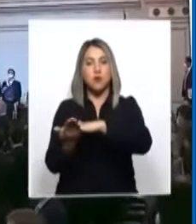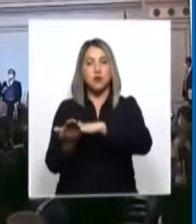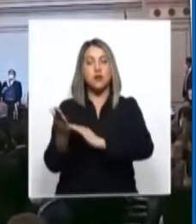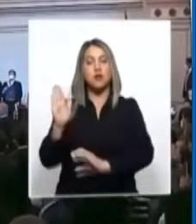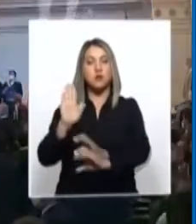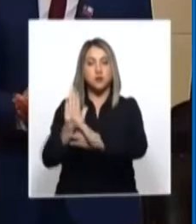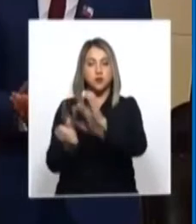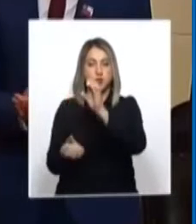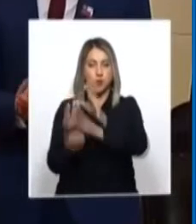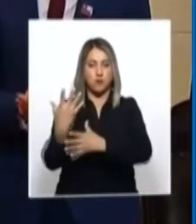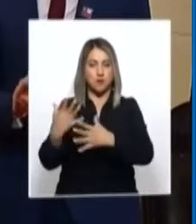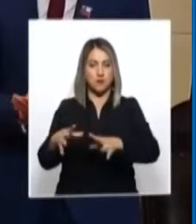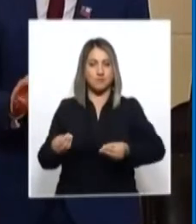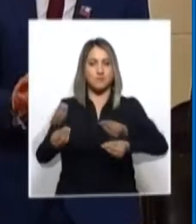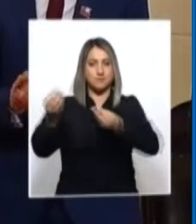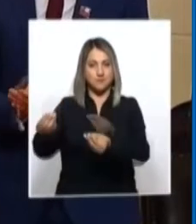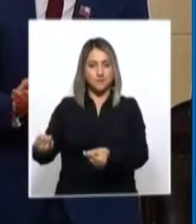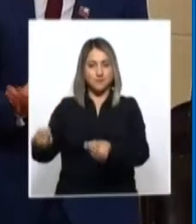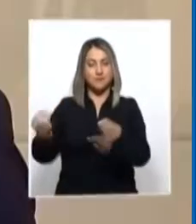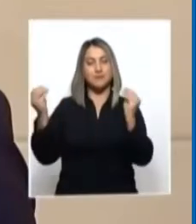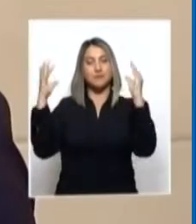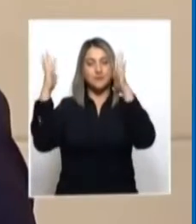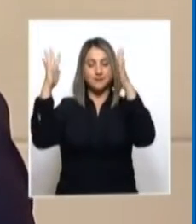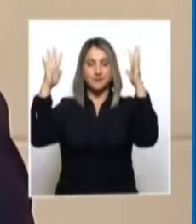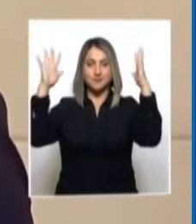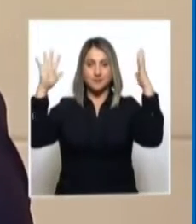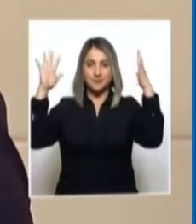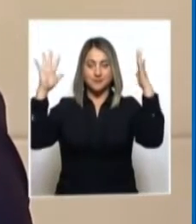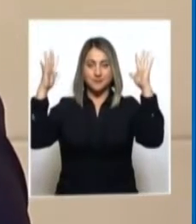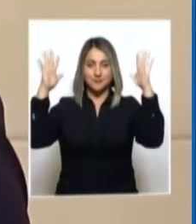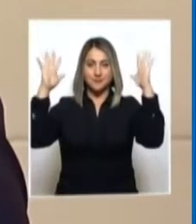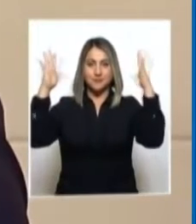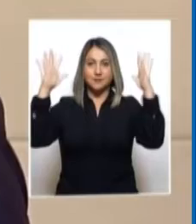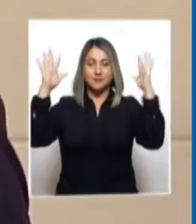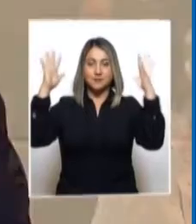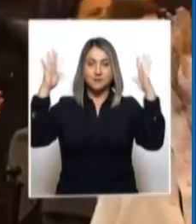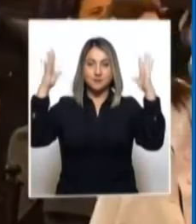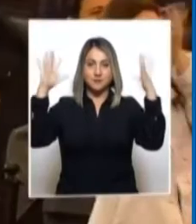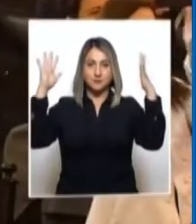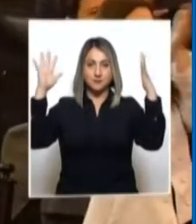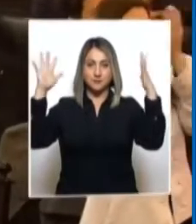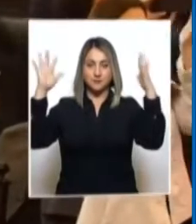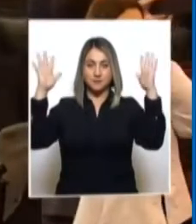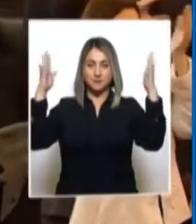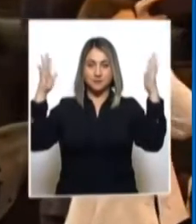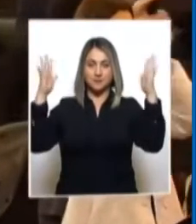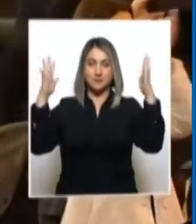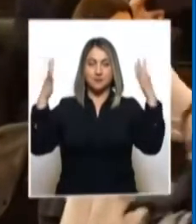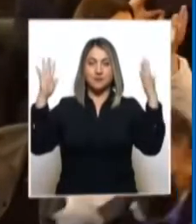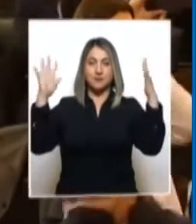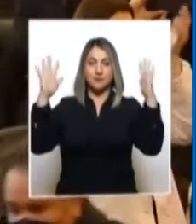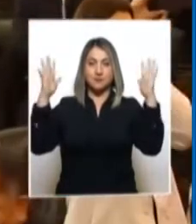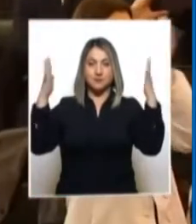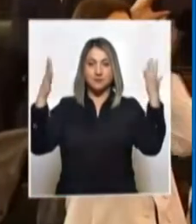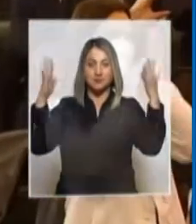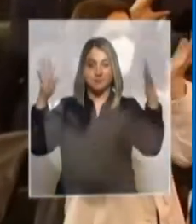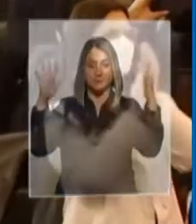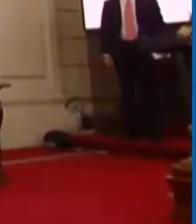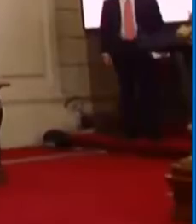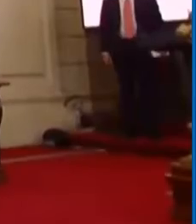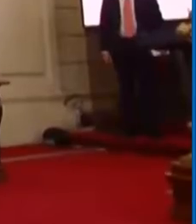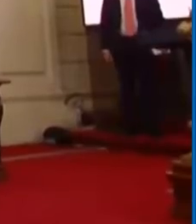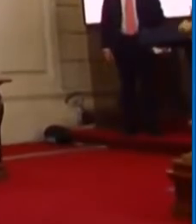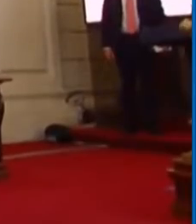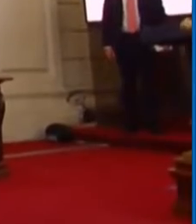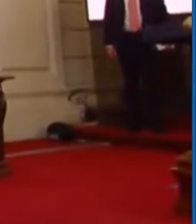de este mandato que le dio a la ciudadanía chilena con un 80% de aprobación en el plebiscito de entrada. Y por otro,